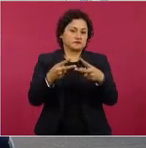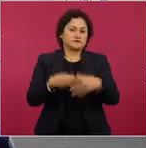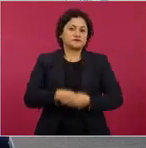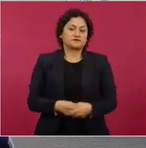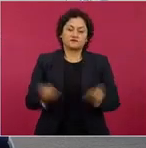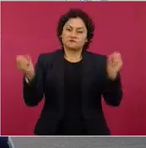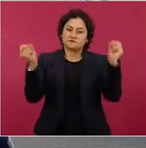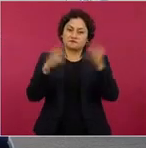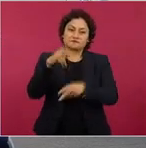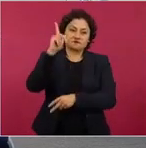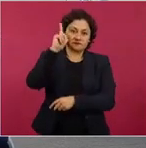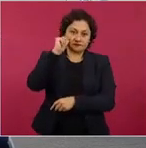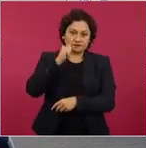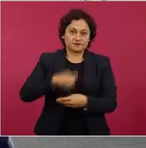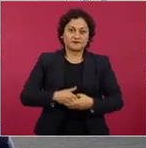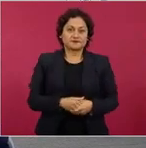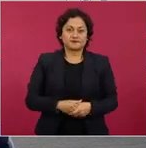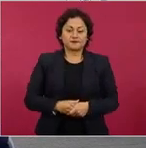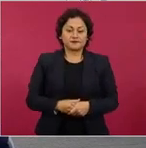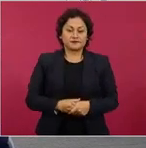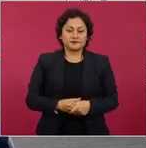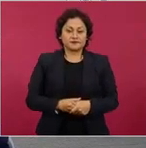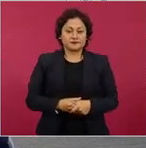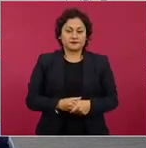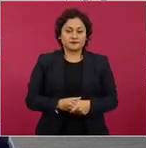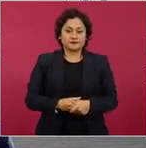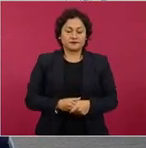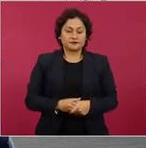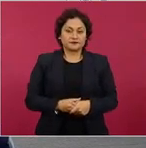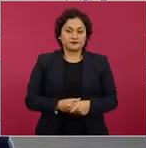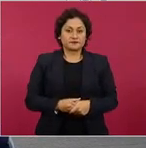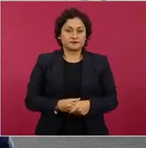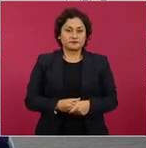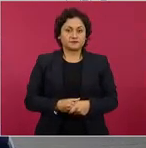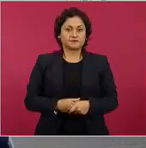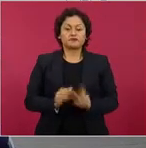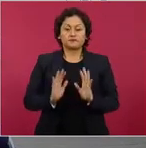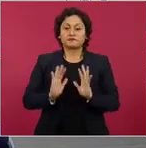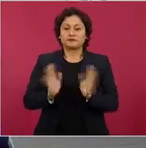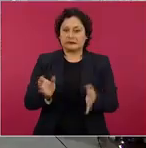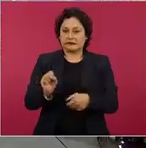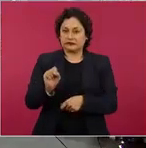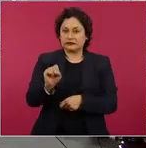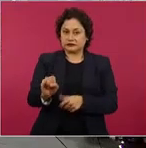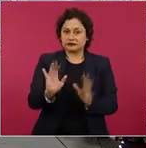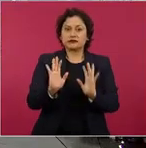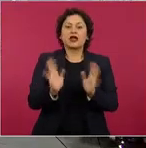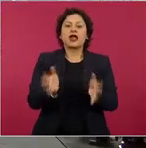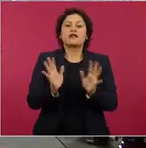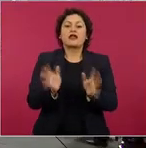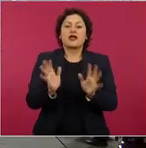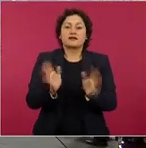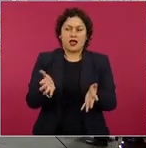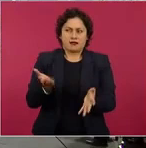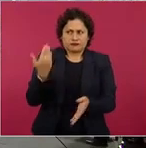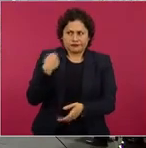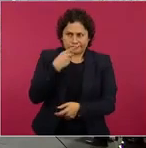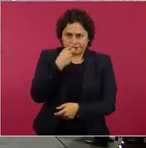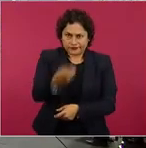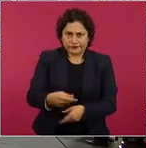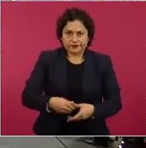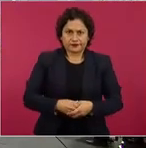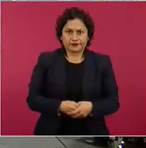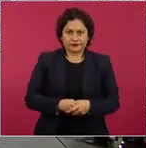Nos vemos mañana. Sí, ya llegó. Sí, ya lo dijimos.